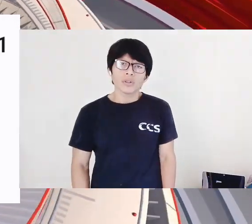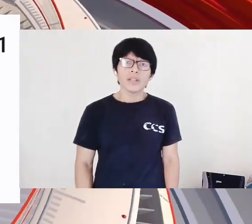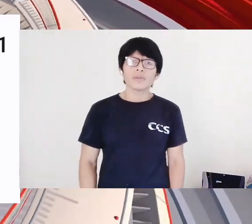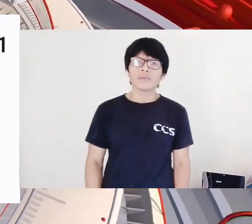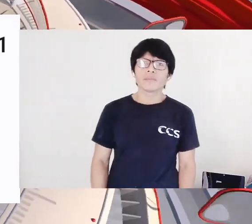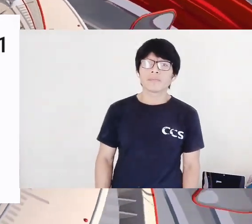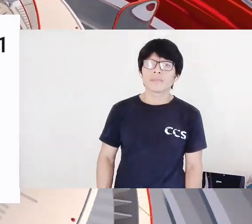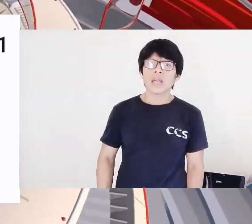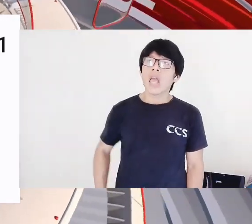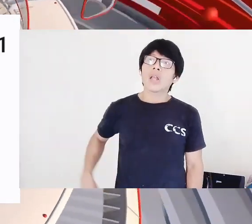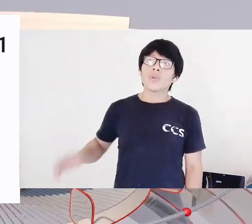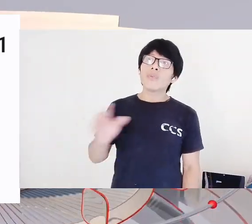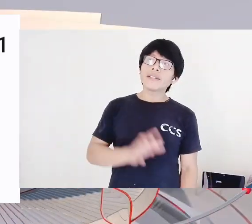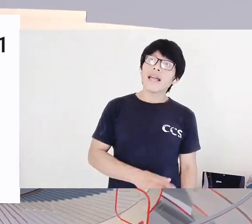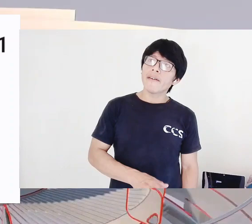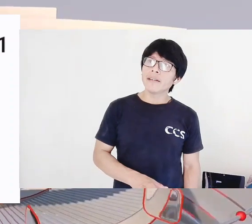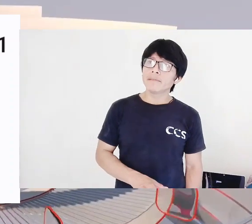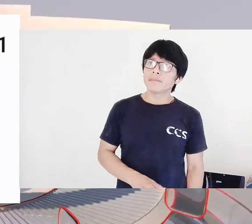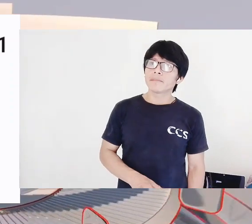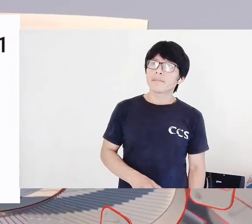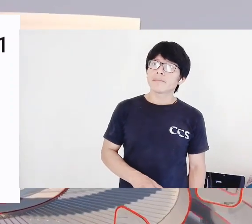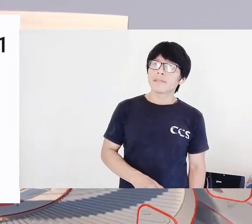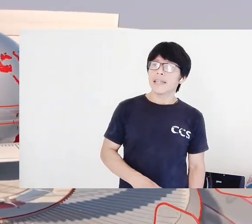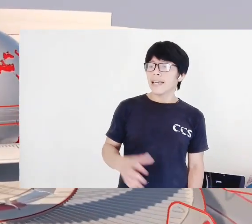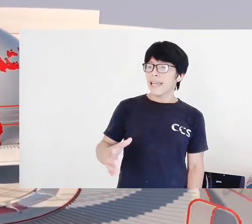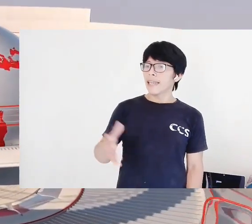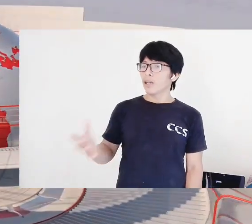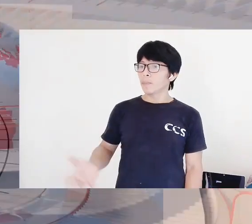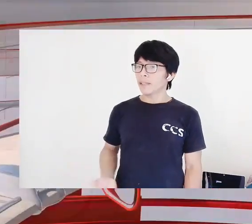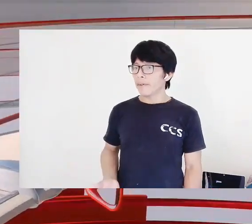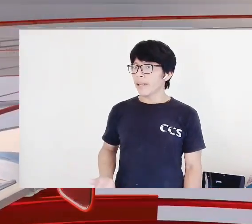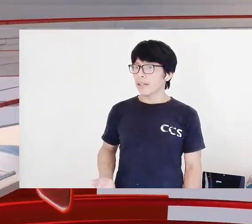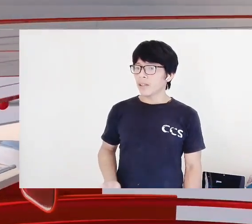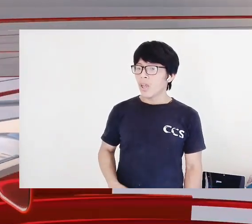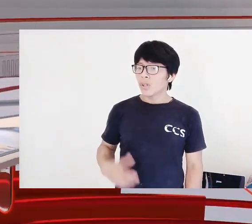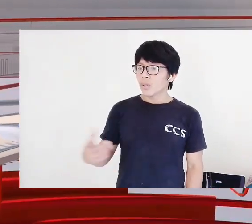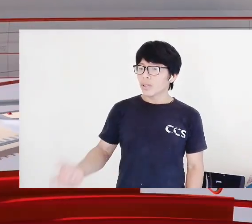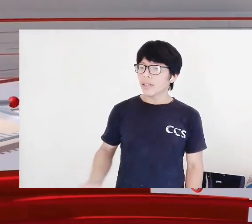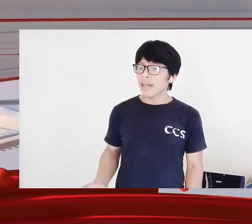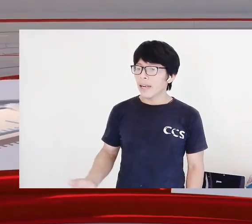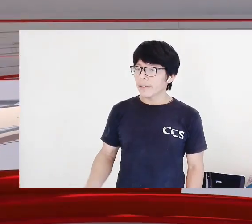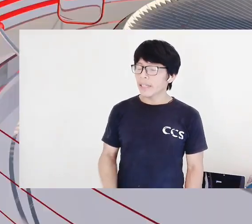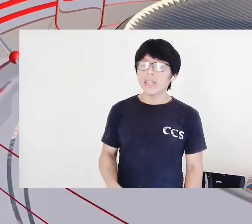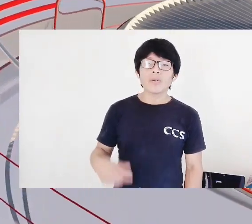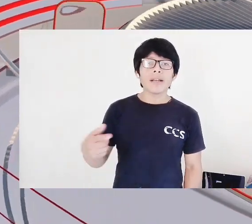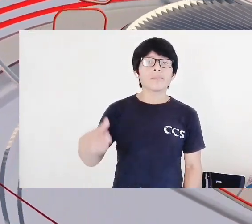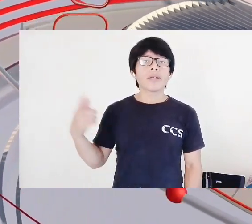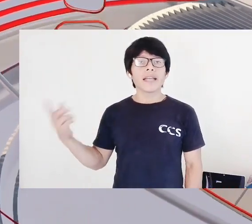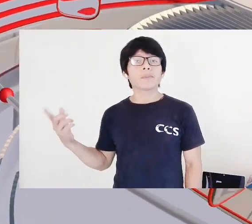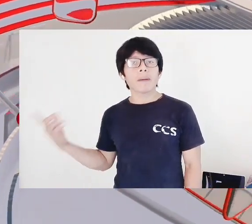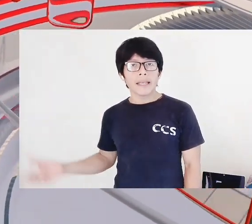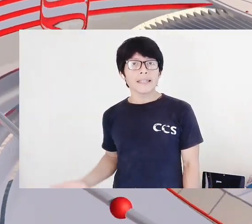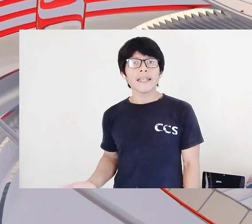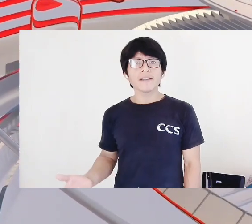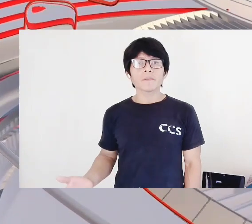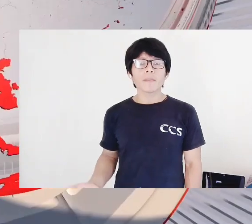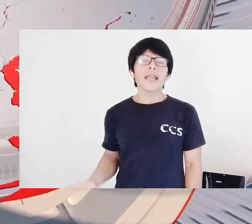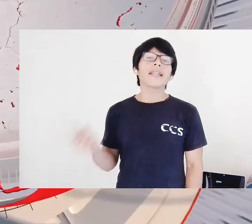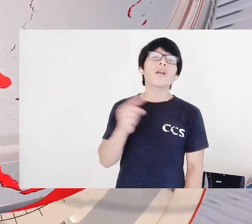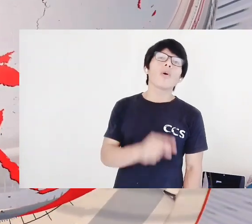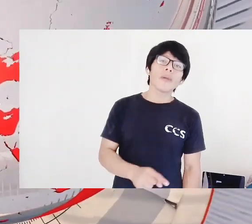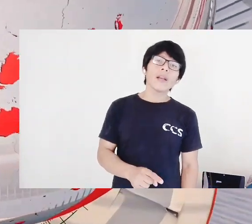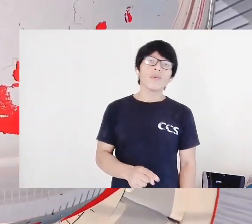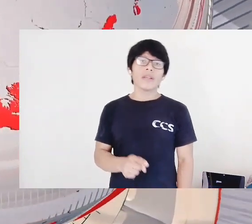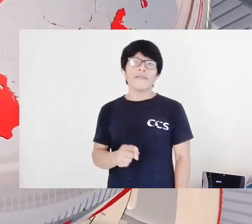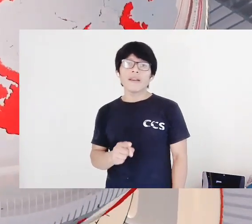No lo hicieron. ¿Dónde estaban Kenia López Rabadán, Xochitl Gálvez y todas las mujeres panistas